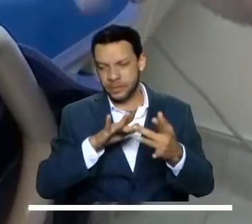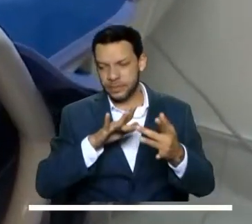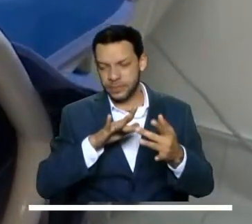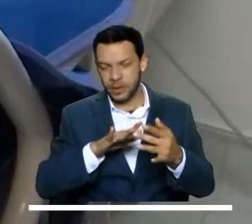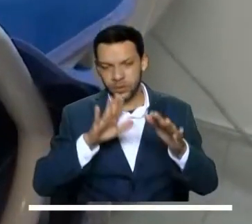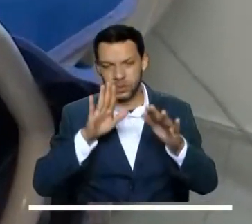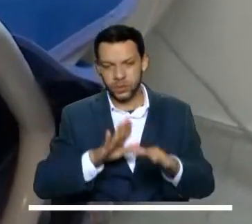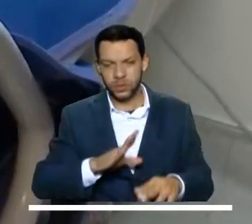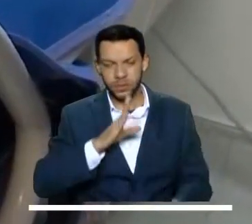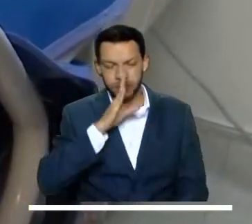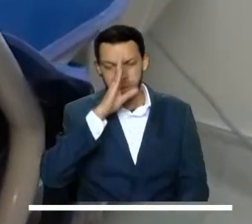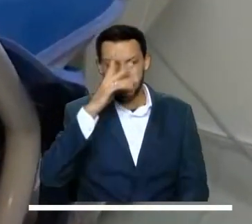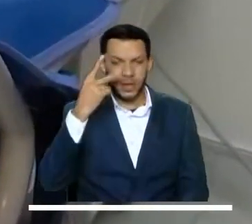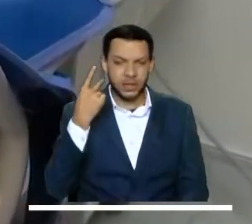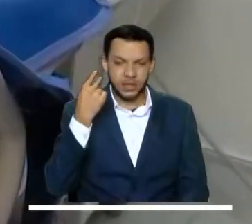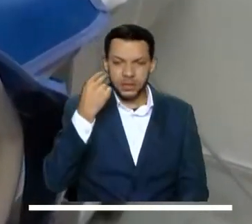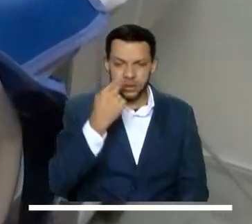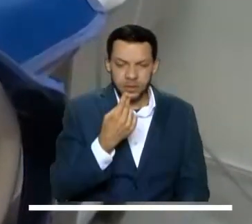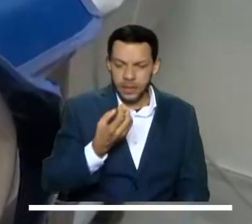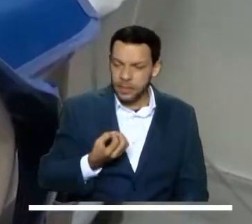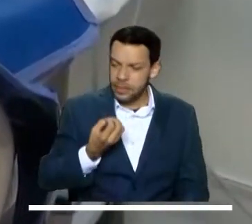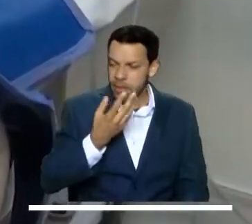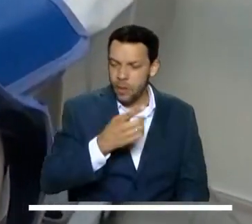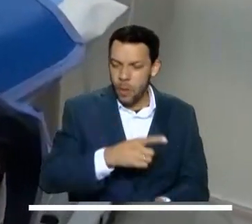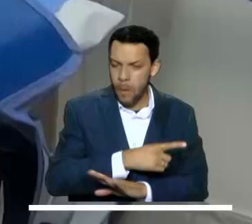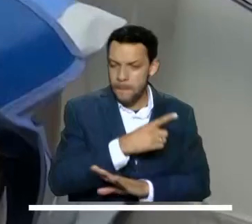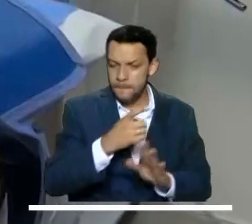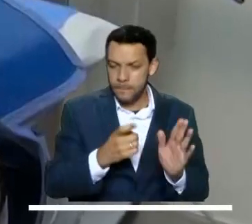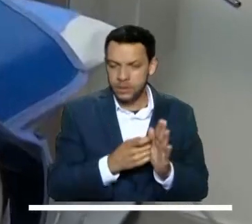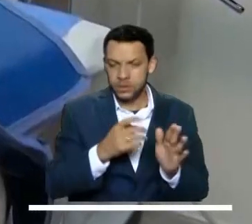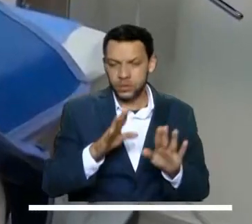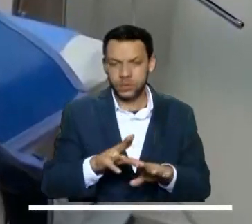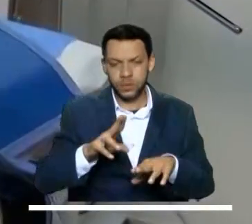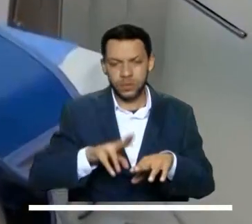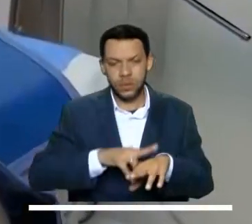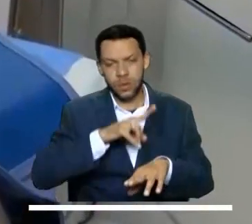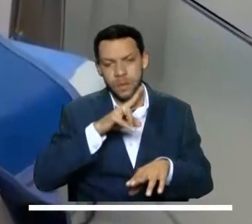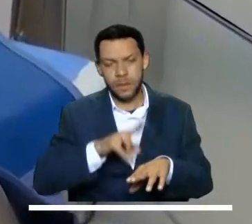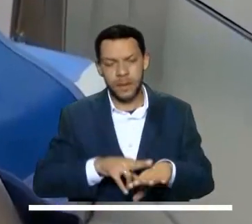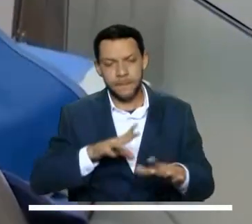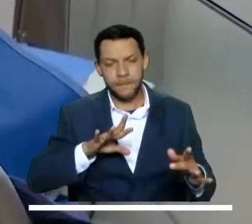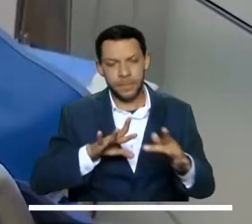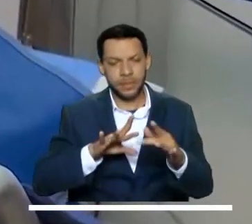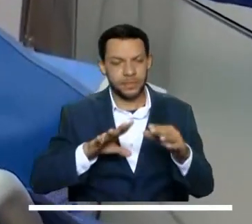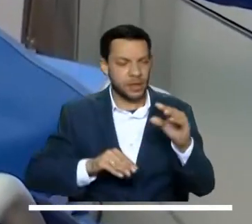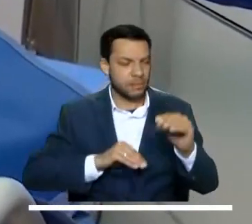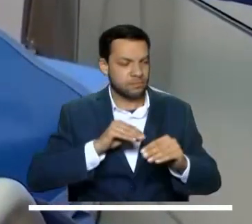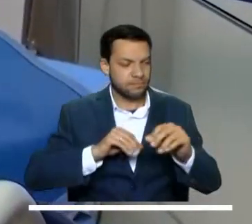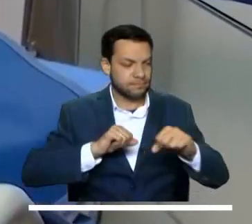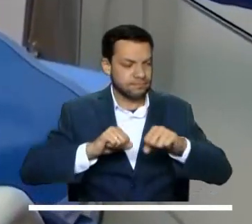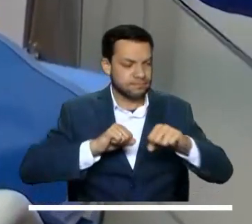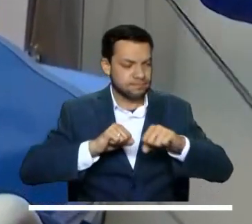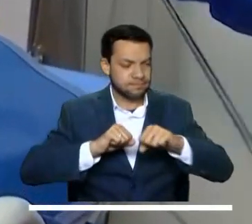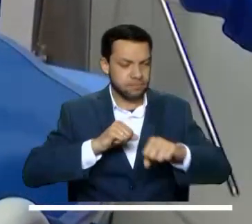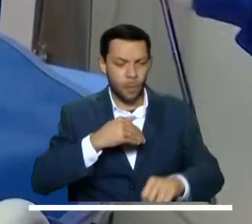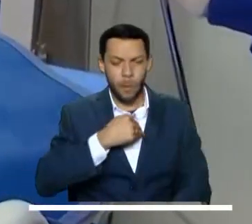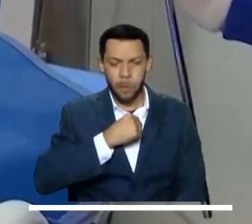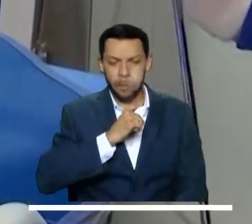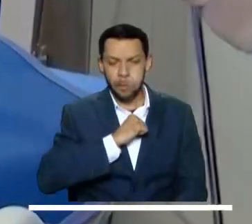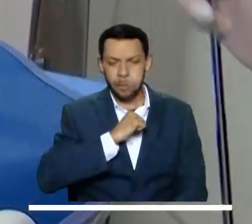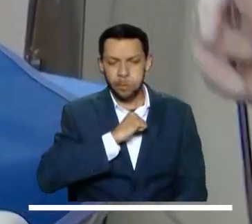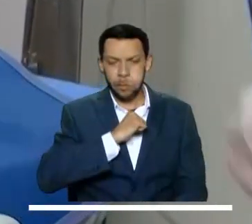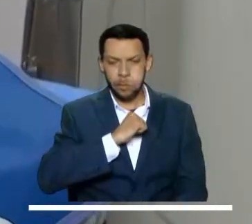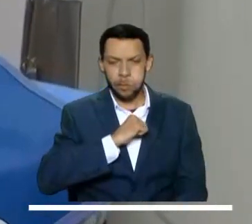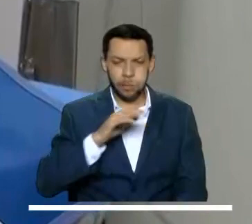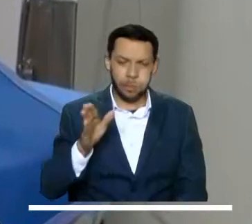pero la paciente evaluamos que tiene los signos vitales completamente normales, su saturación y su frecuencia cardíaca y su presión arterial.